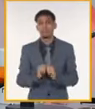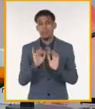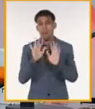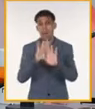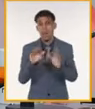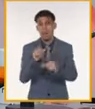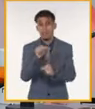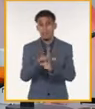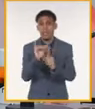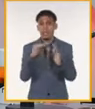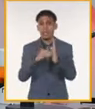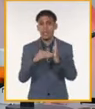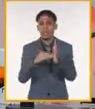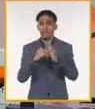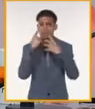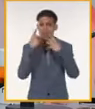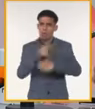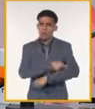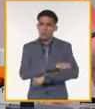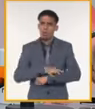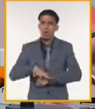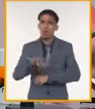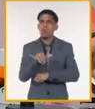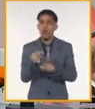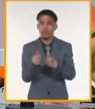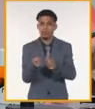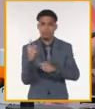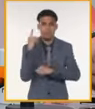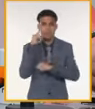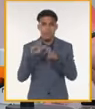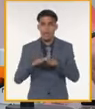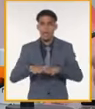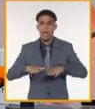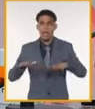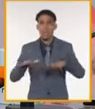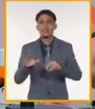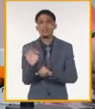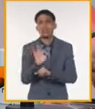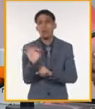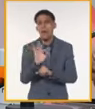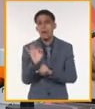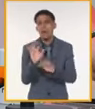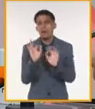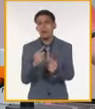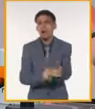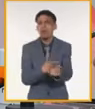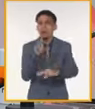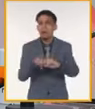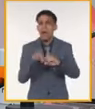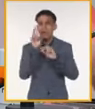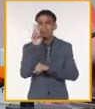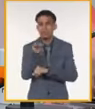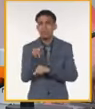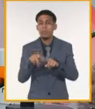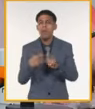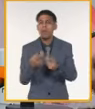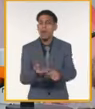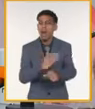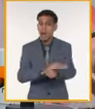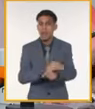de la teleaudiencia y de la radio audiencia de la mesa redonda aún no está conectada pero esto les aviso que va a ser